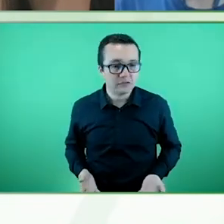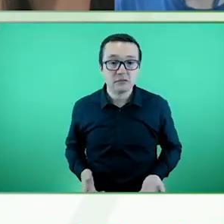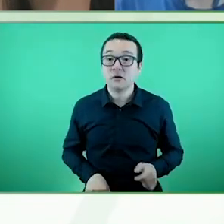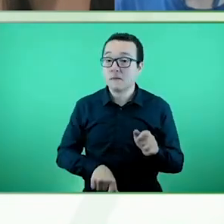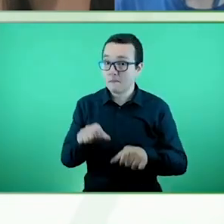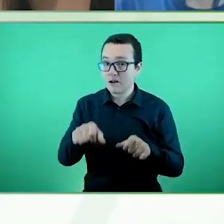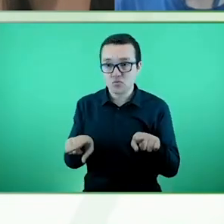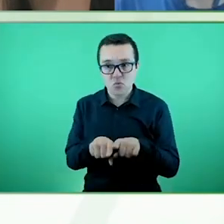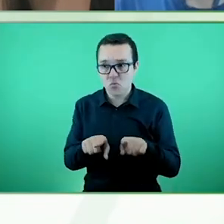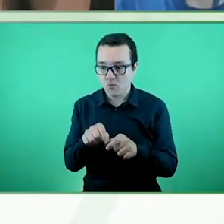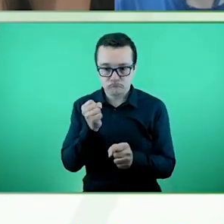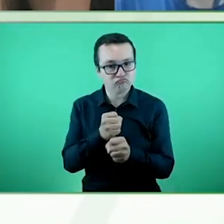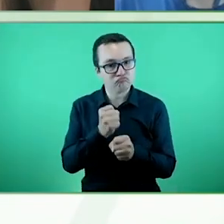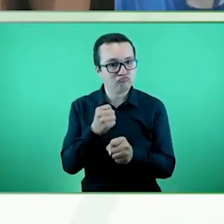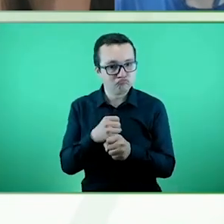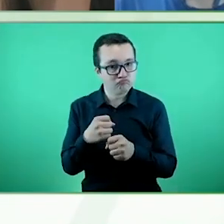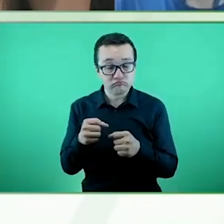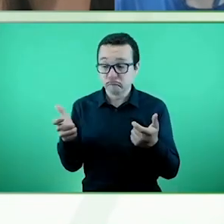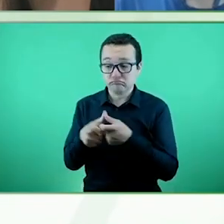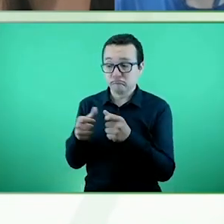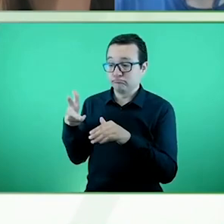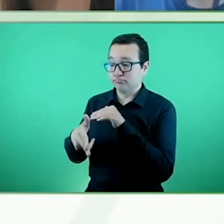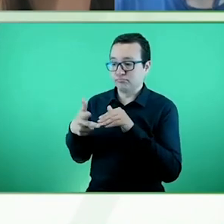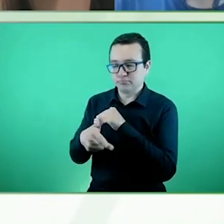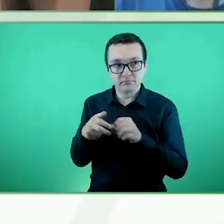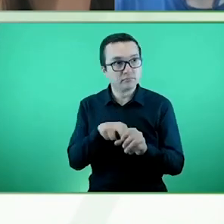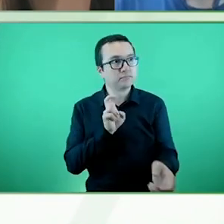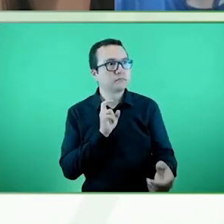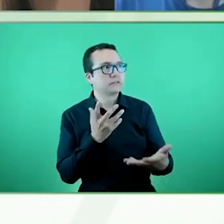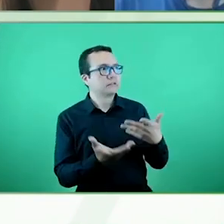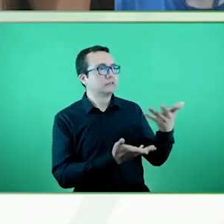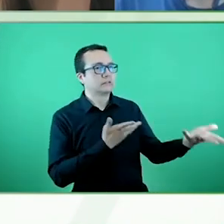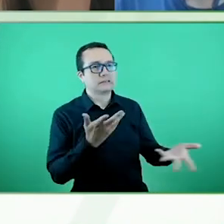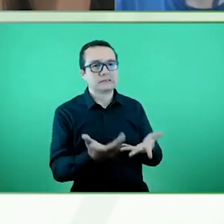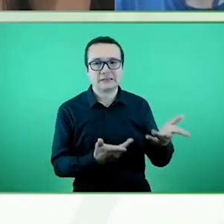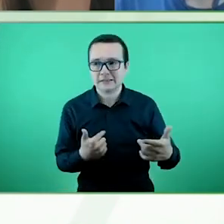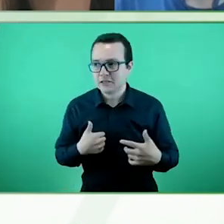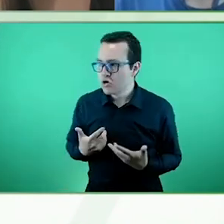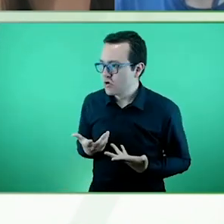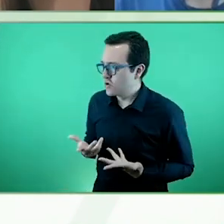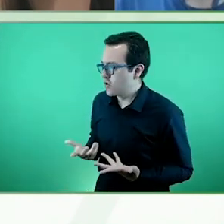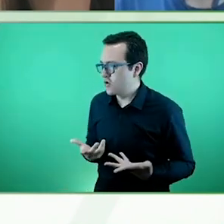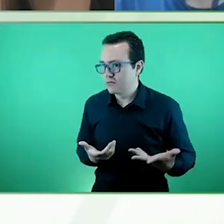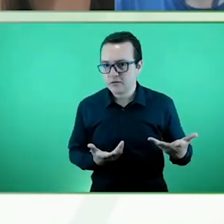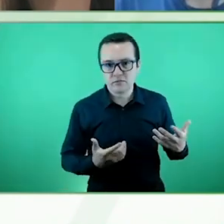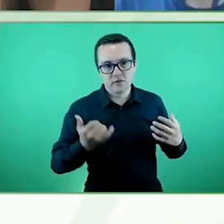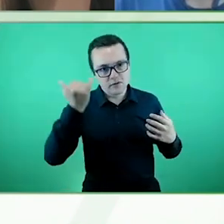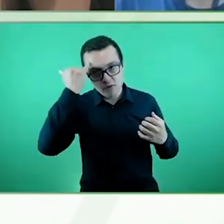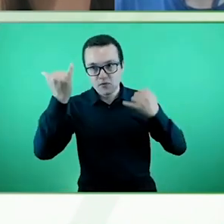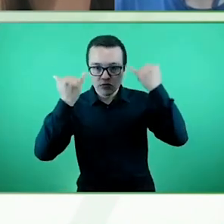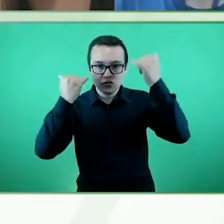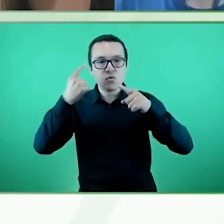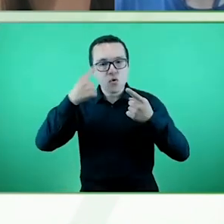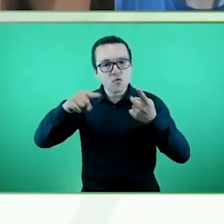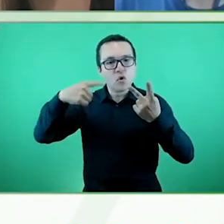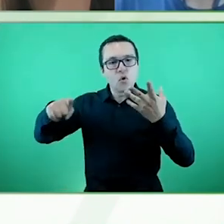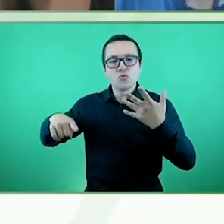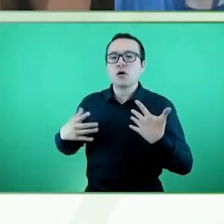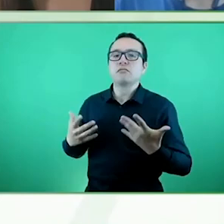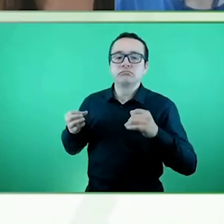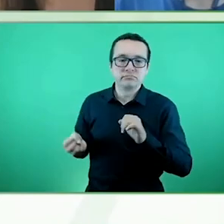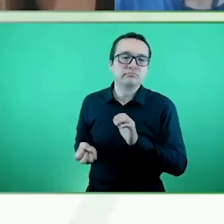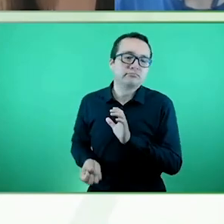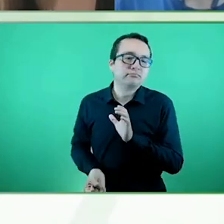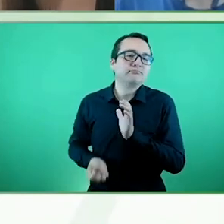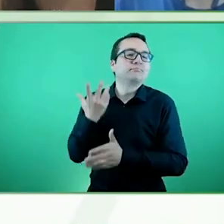tuvieron que buscar otra alternativa y es en el emprendimiento donde encontraron una solución. Y por tanto, el apoyo que